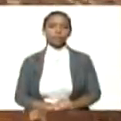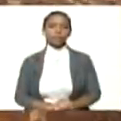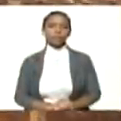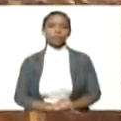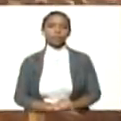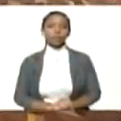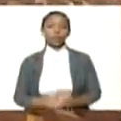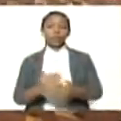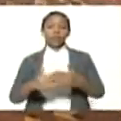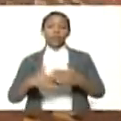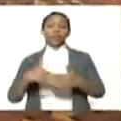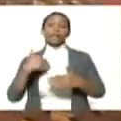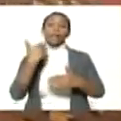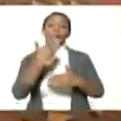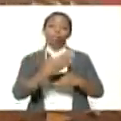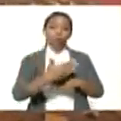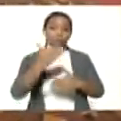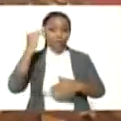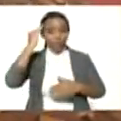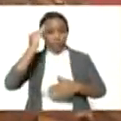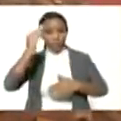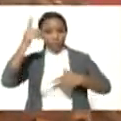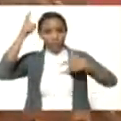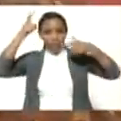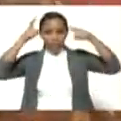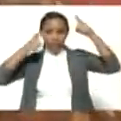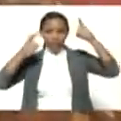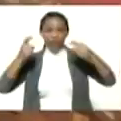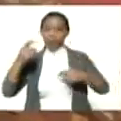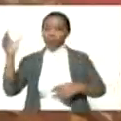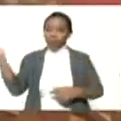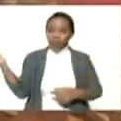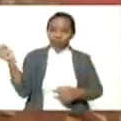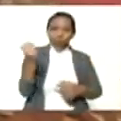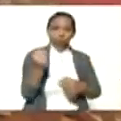Luego el comandante Chávez se lo llevó.